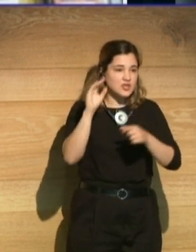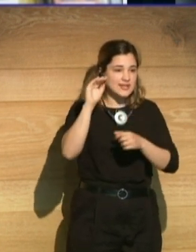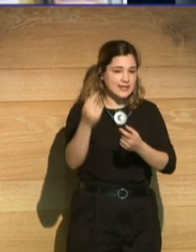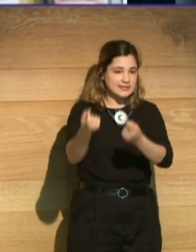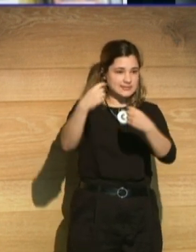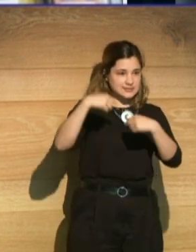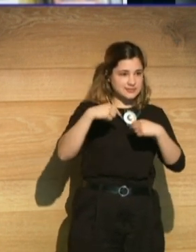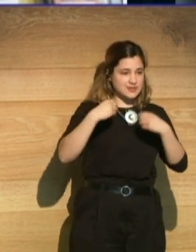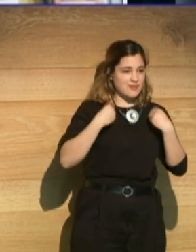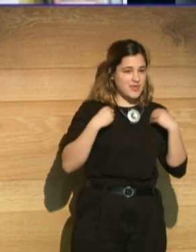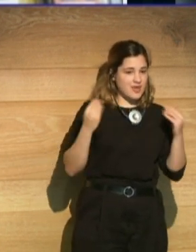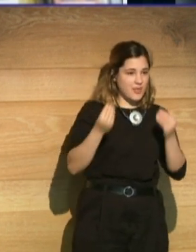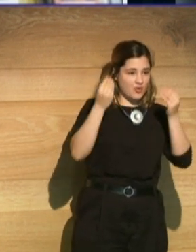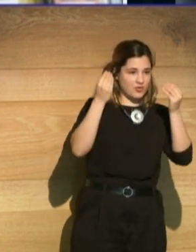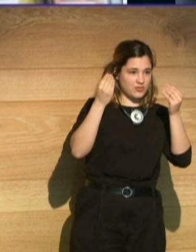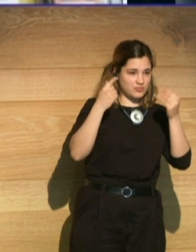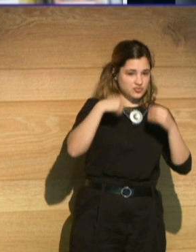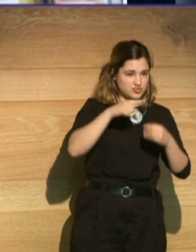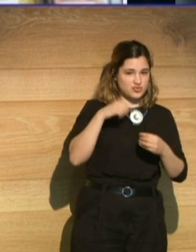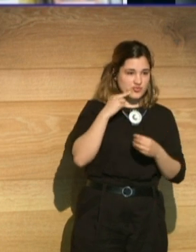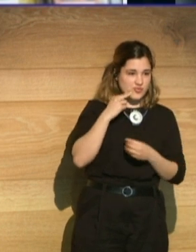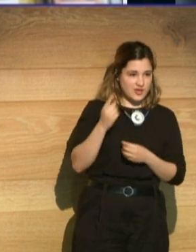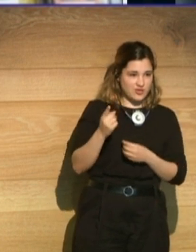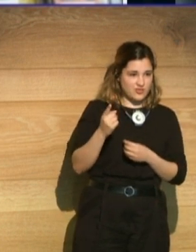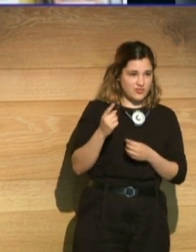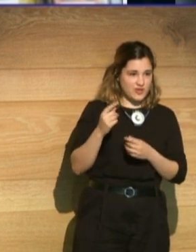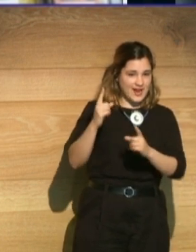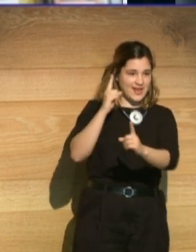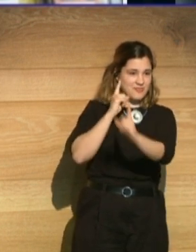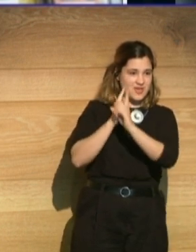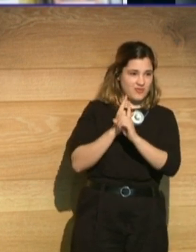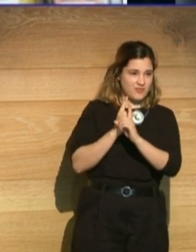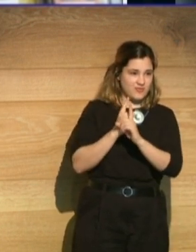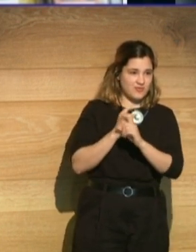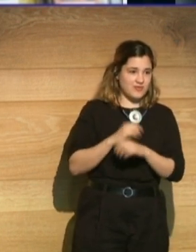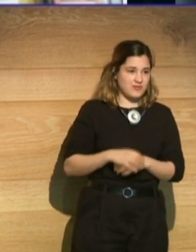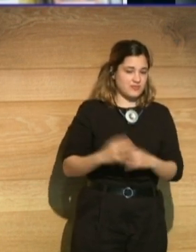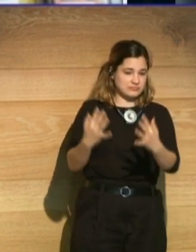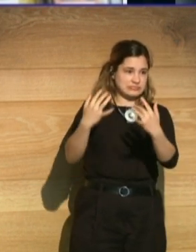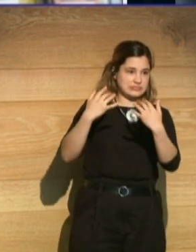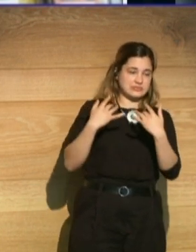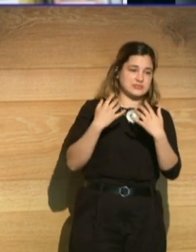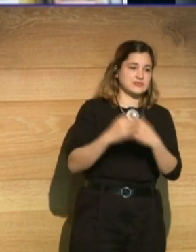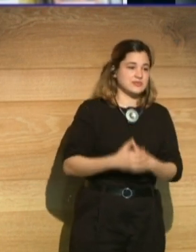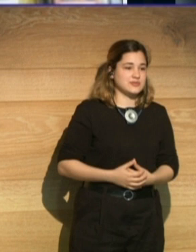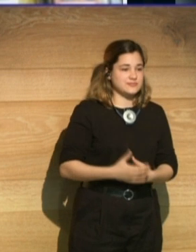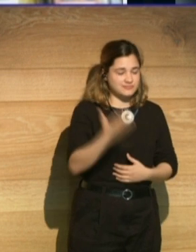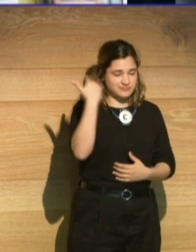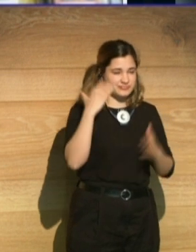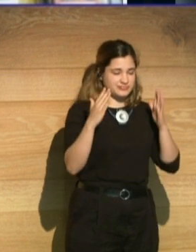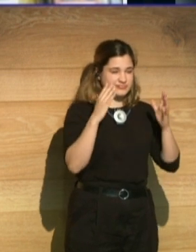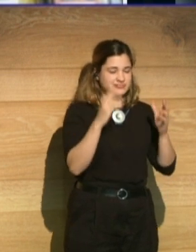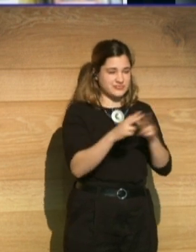vida mejor. El enemigo, el invasor, la amenaza, que en ese momento era la revolución socialista, son estos inmigrantes